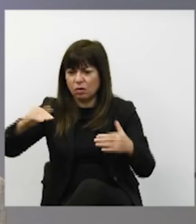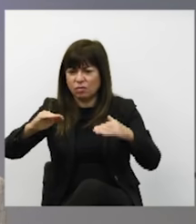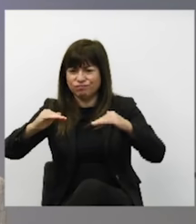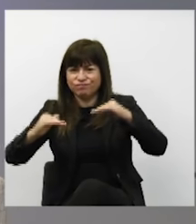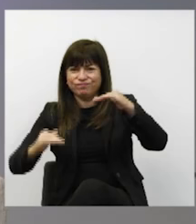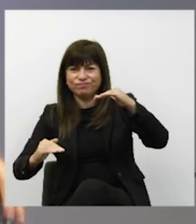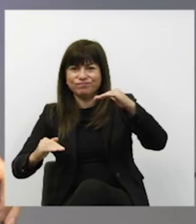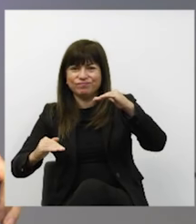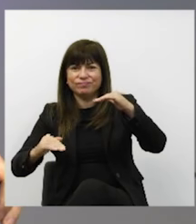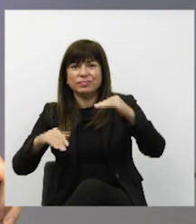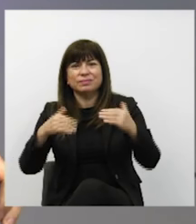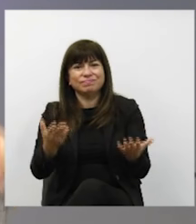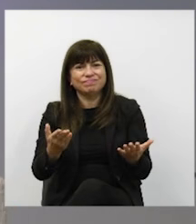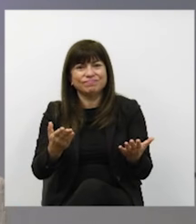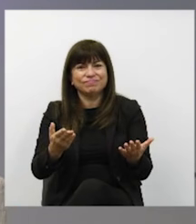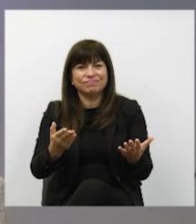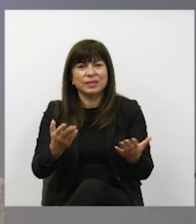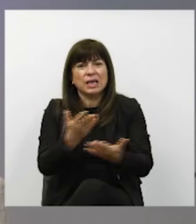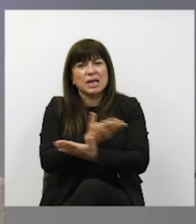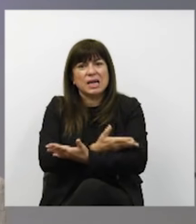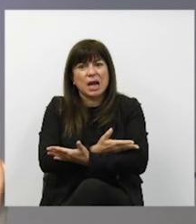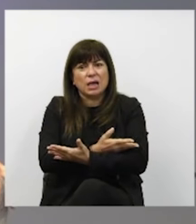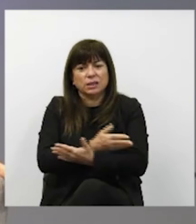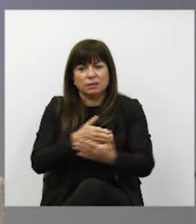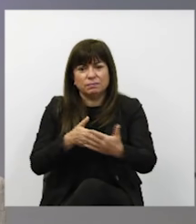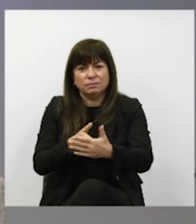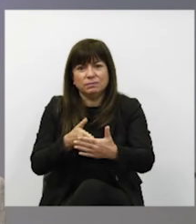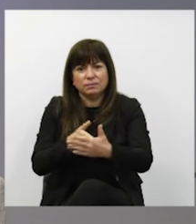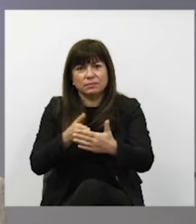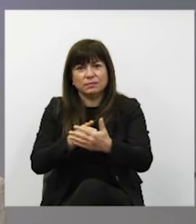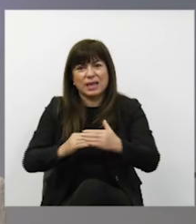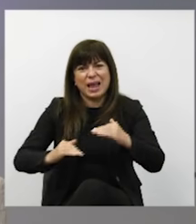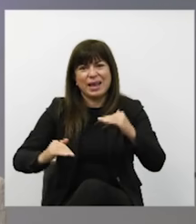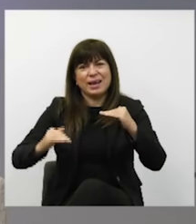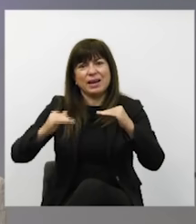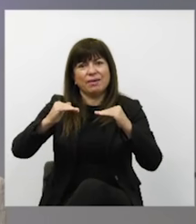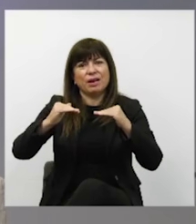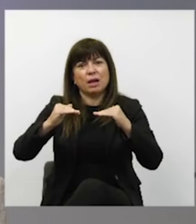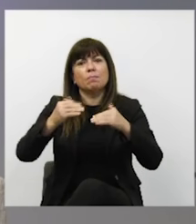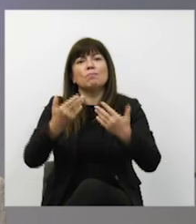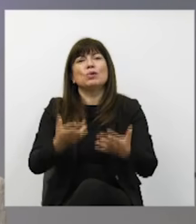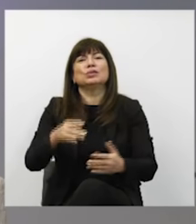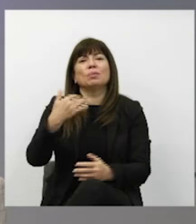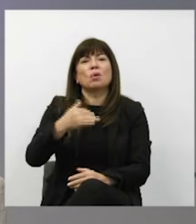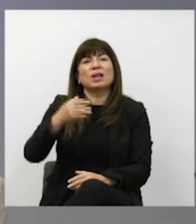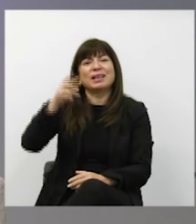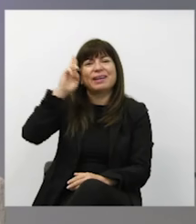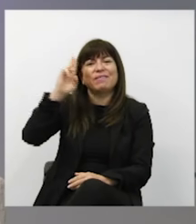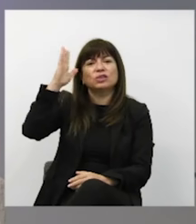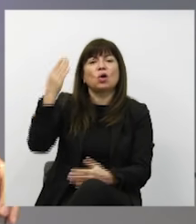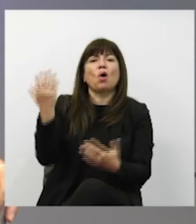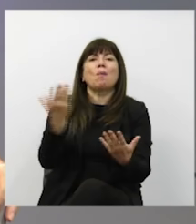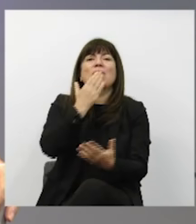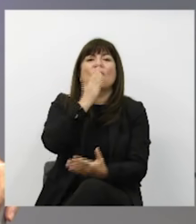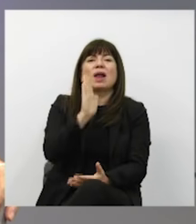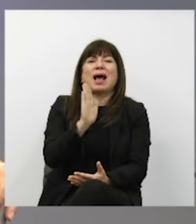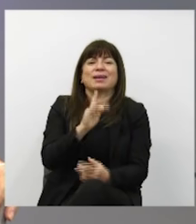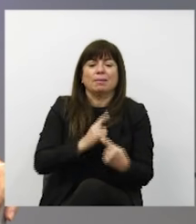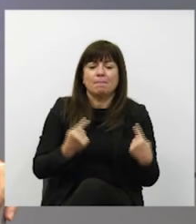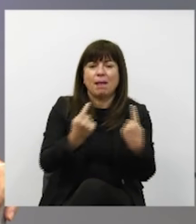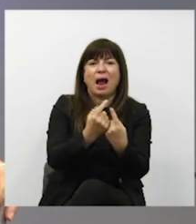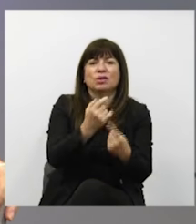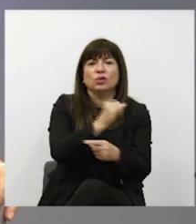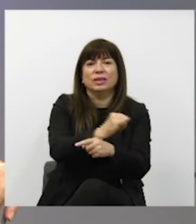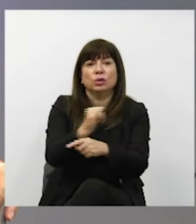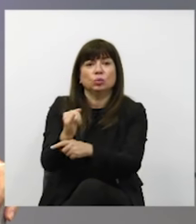que impide, en el fondo, equilibrar estos dos objetivos que son igualmente importantes, y por eso es tan relevante esta reflexión sobre cómo mejoramos este marco institucional y